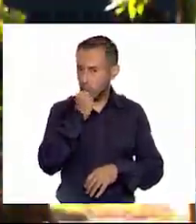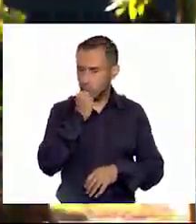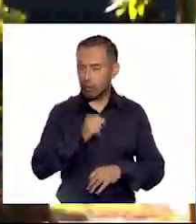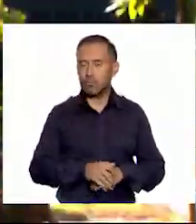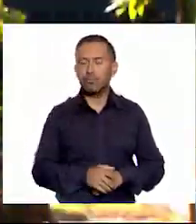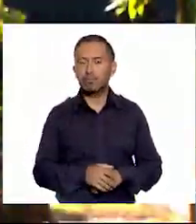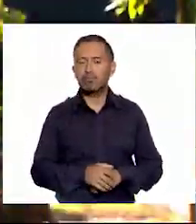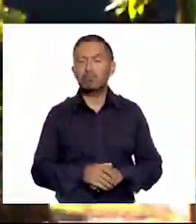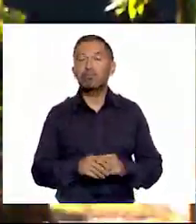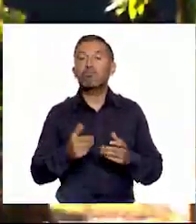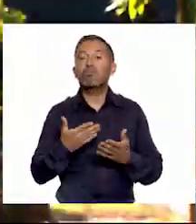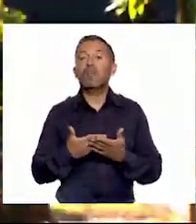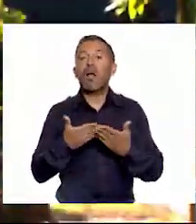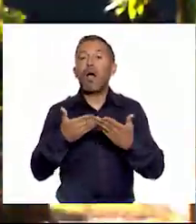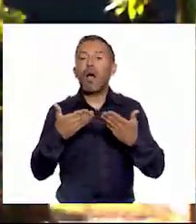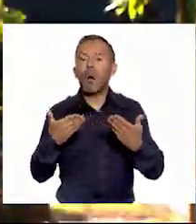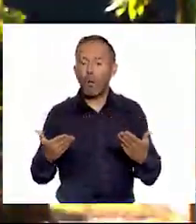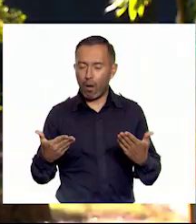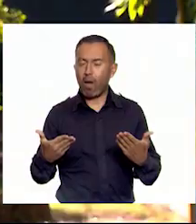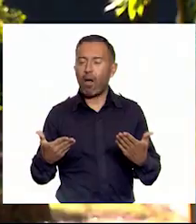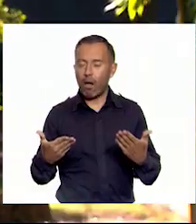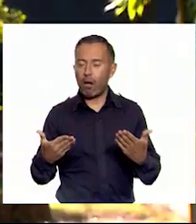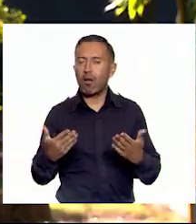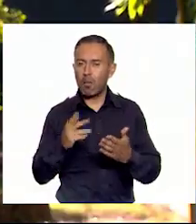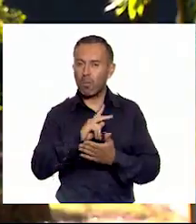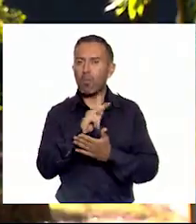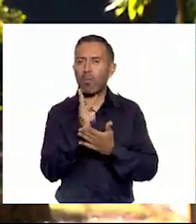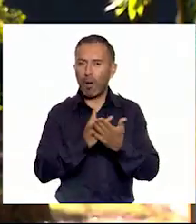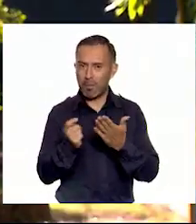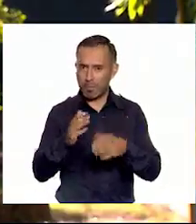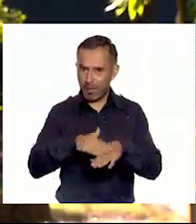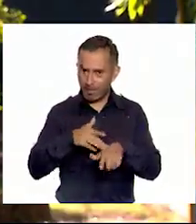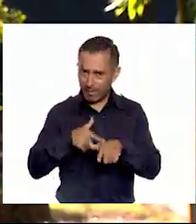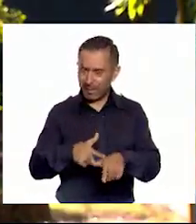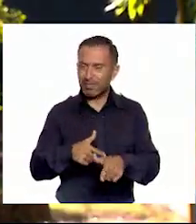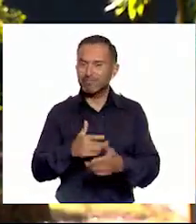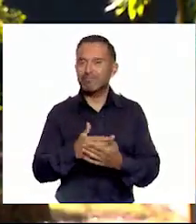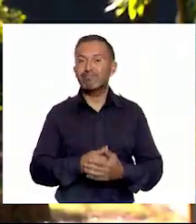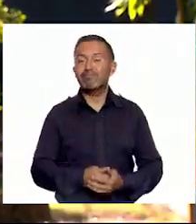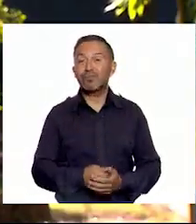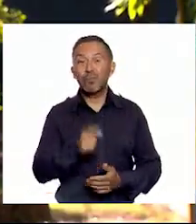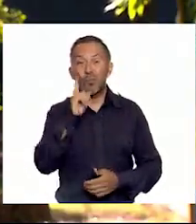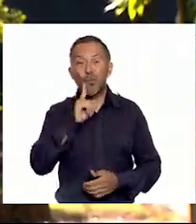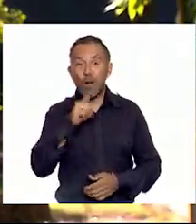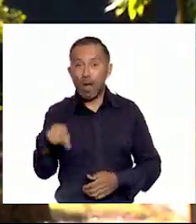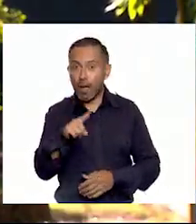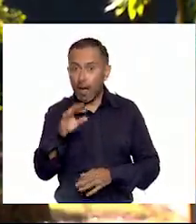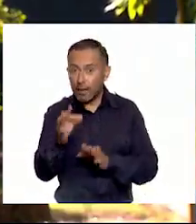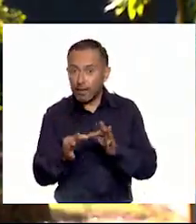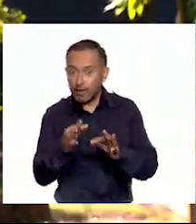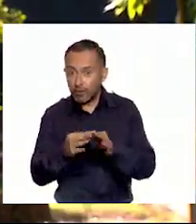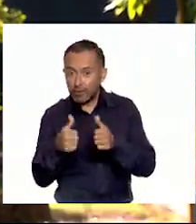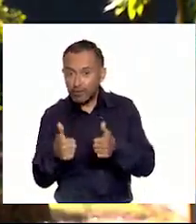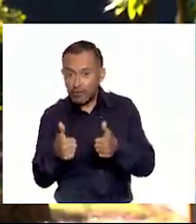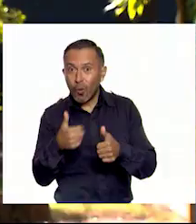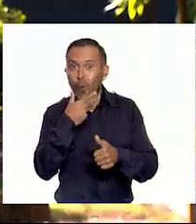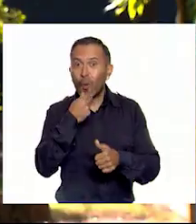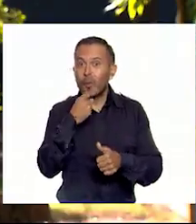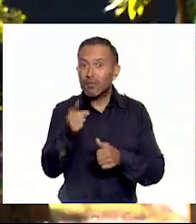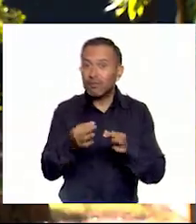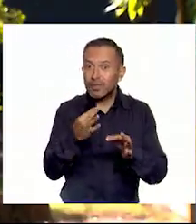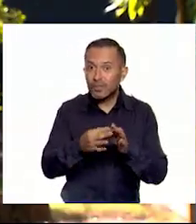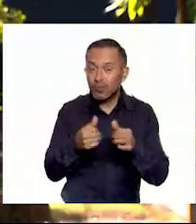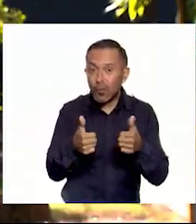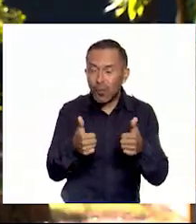Ahora es momento de seguir con el programa de hoy. ¿Listas? ¿Listos? ¡Muy